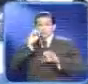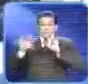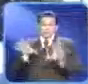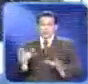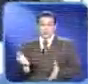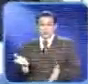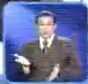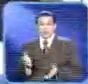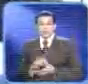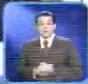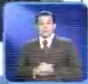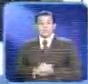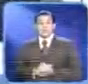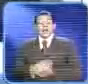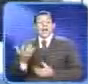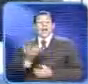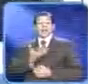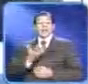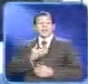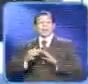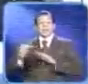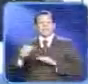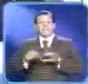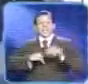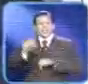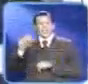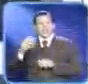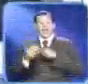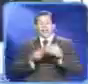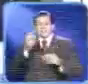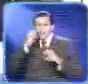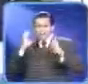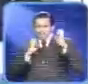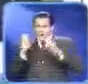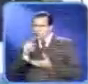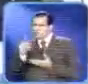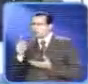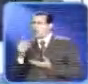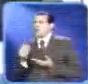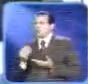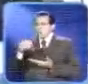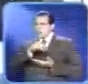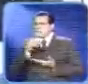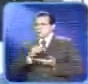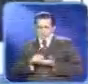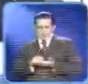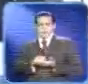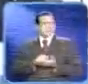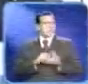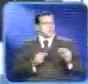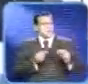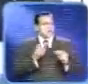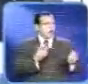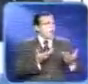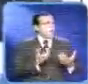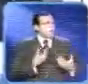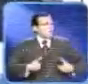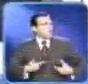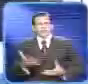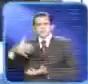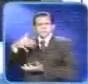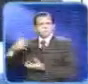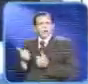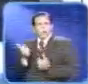desechos. La alcaldía del municipio de San Cristóbal hará una evaluación del plan de contingencia para reforzarlo con más unidades de